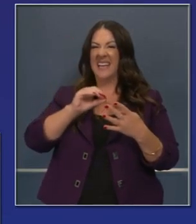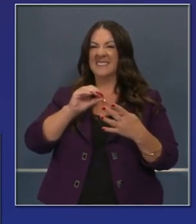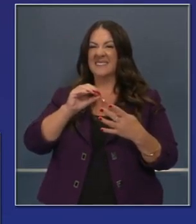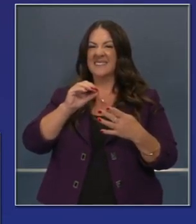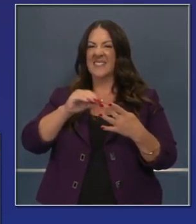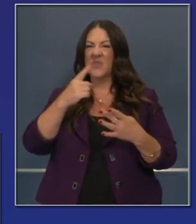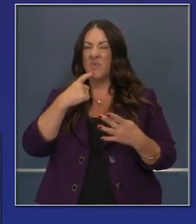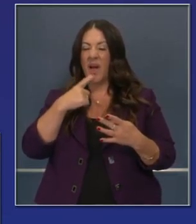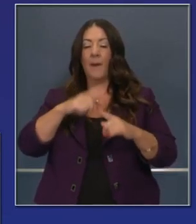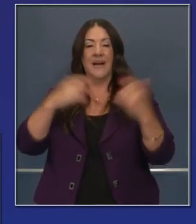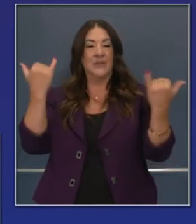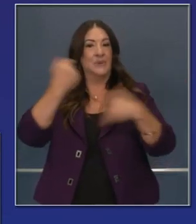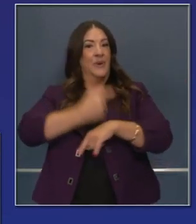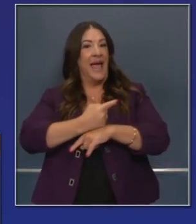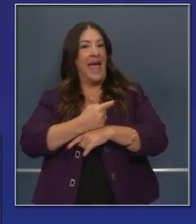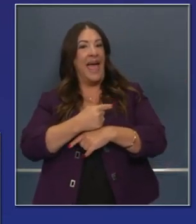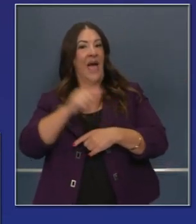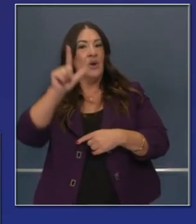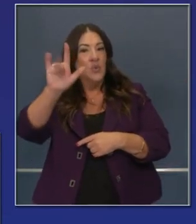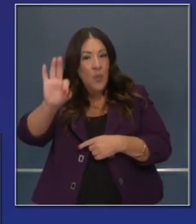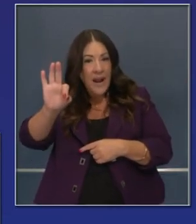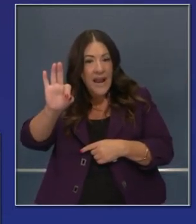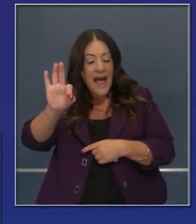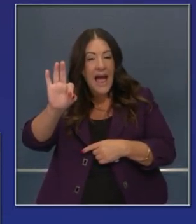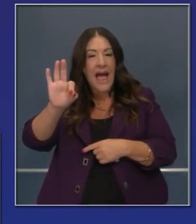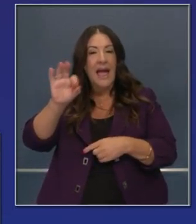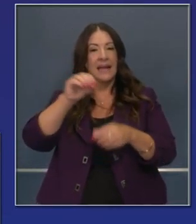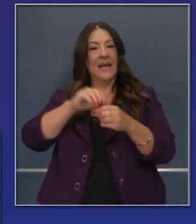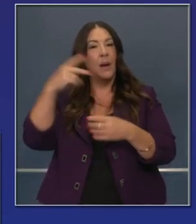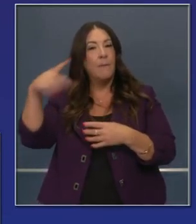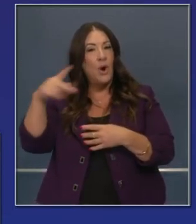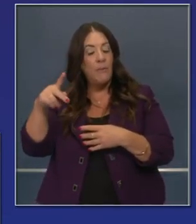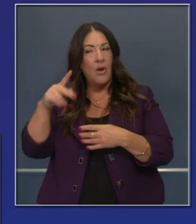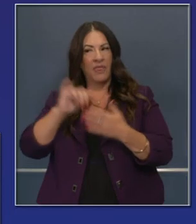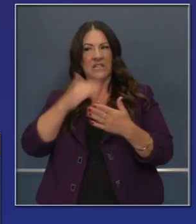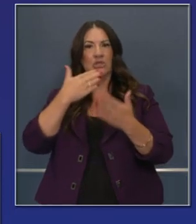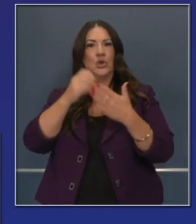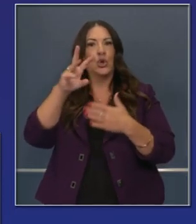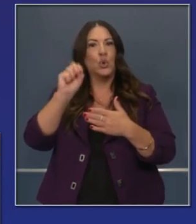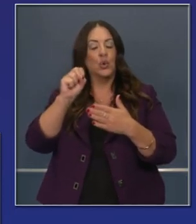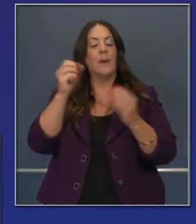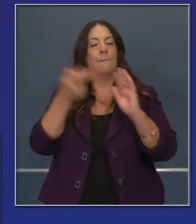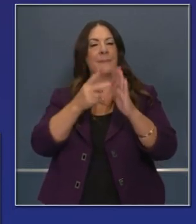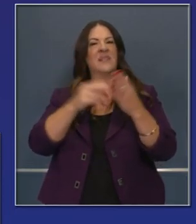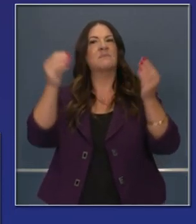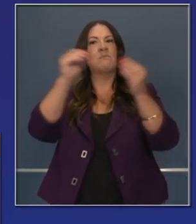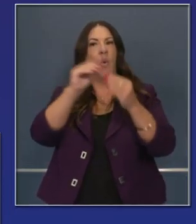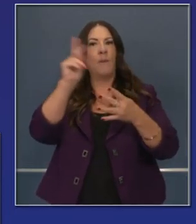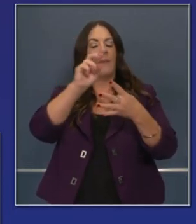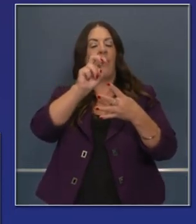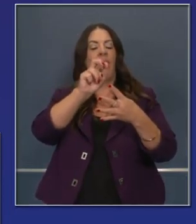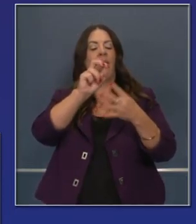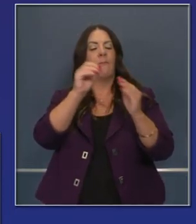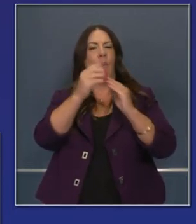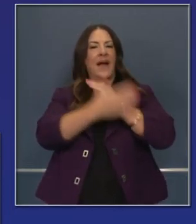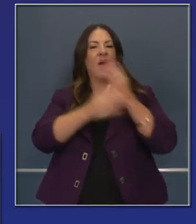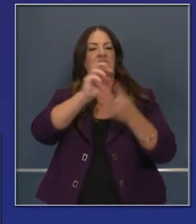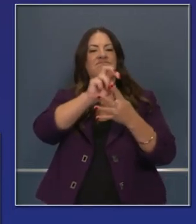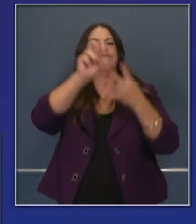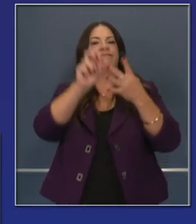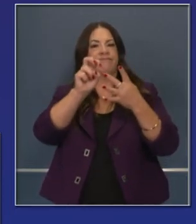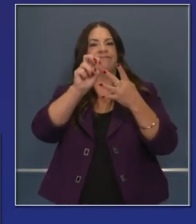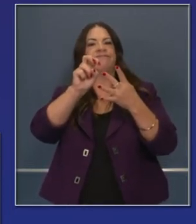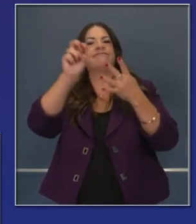y pueden ver que hoy día 25 condados en el morado, menos buenas noticias, más en rojo, más en